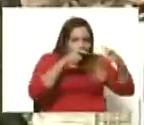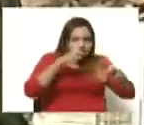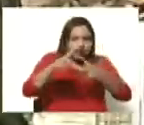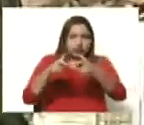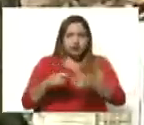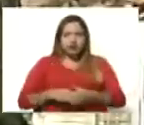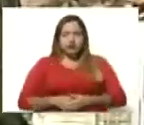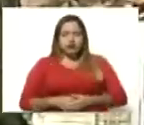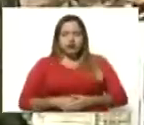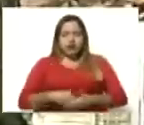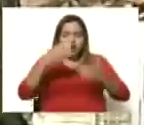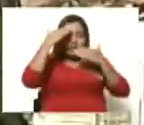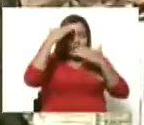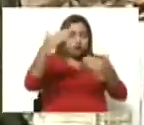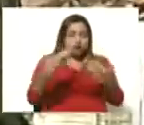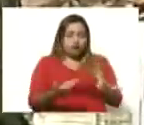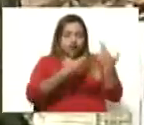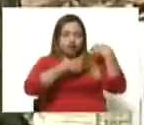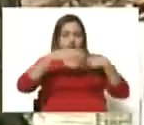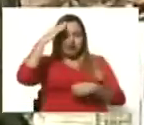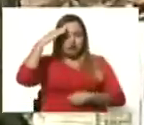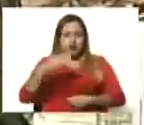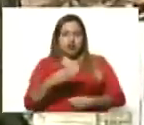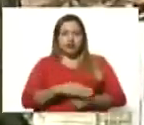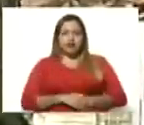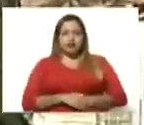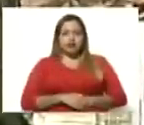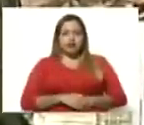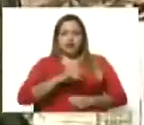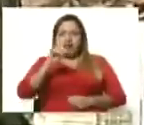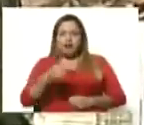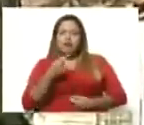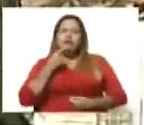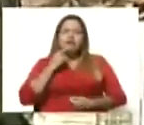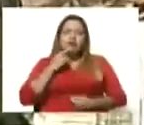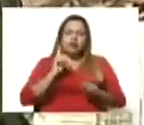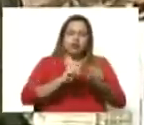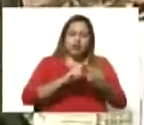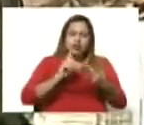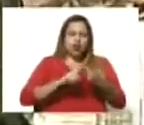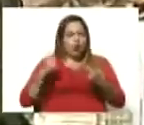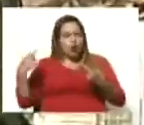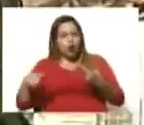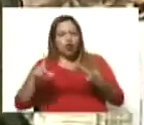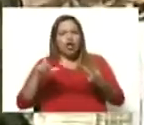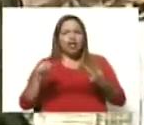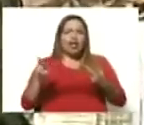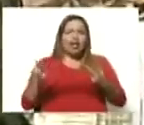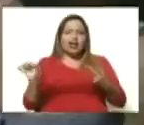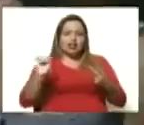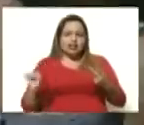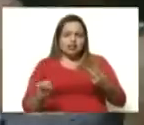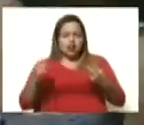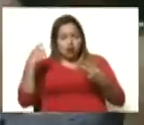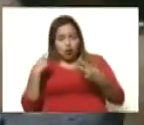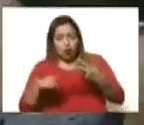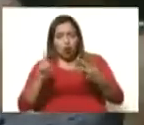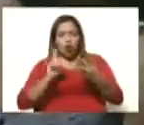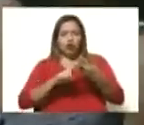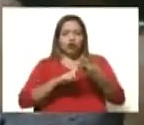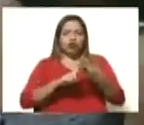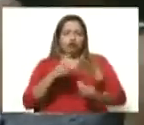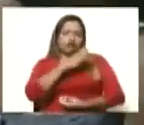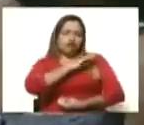Saludo al alto mando militar presente, al general en jefe Padrino, general en jefe Hernández Lares, al ministro, almirante en